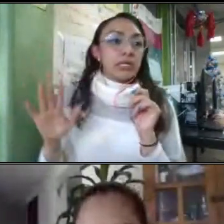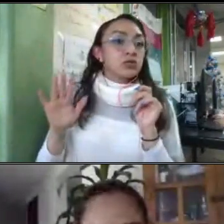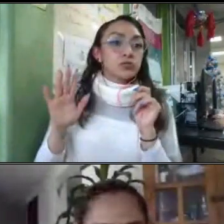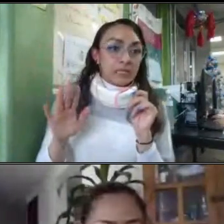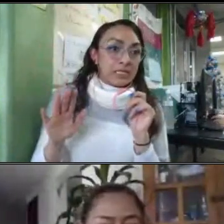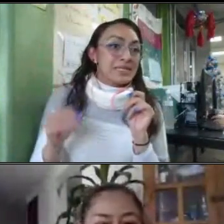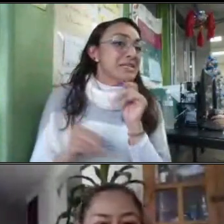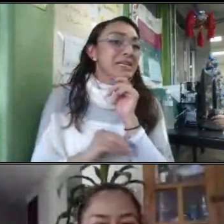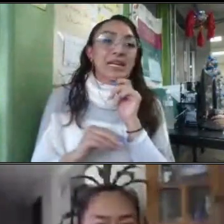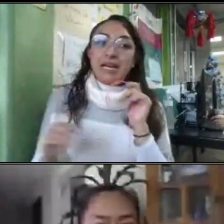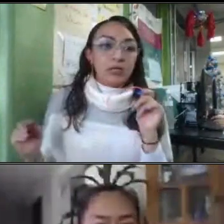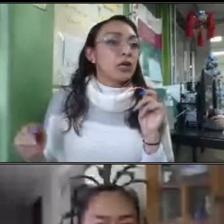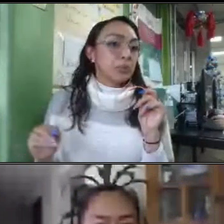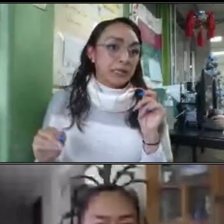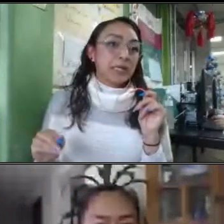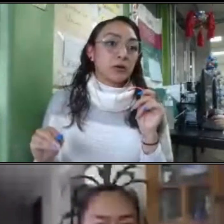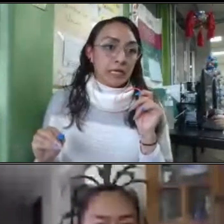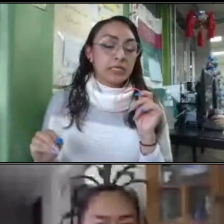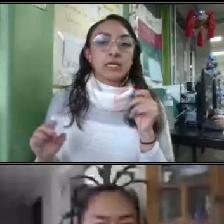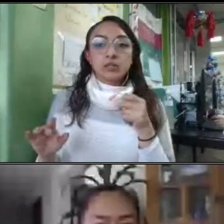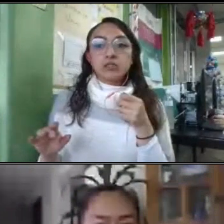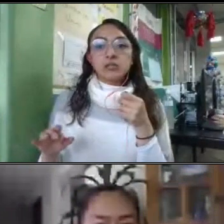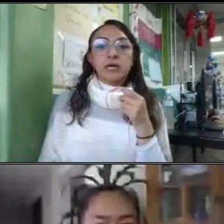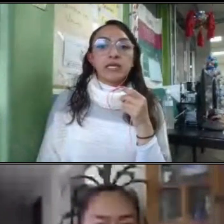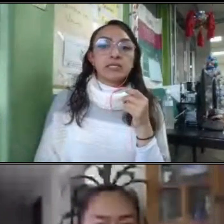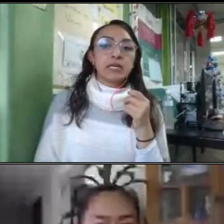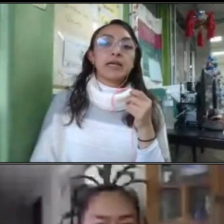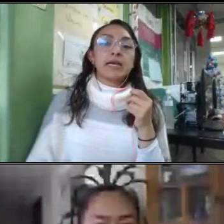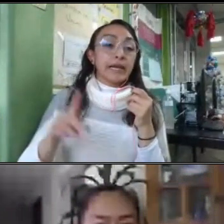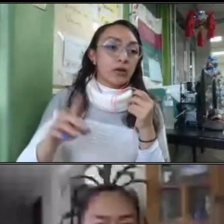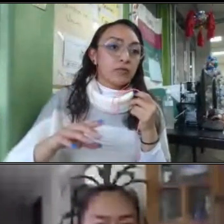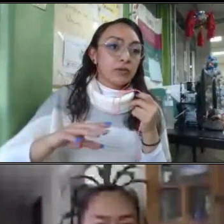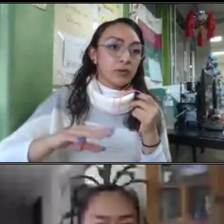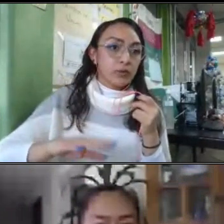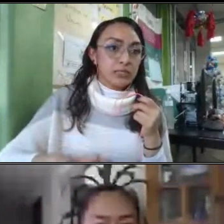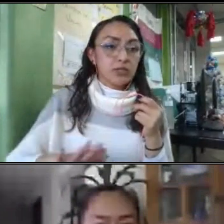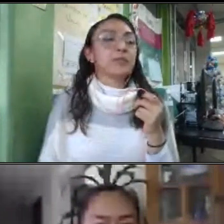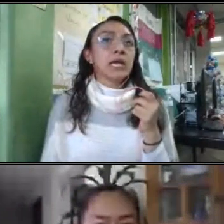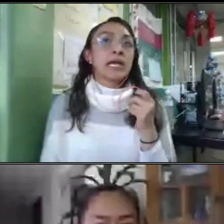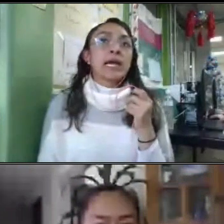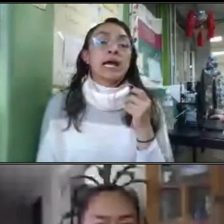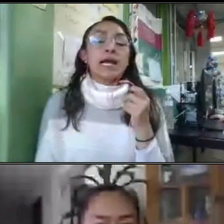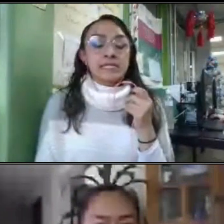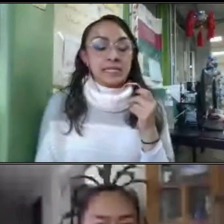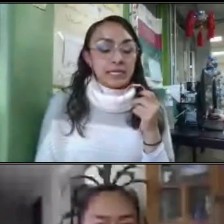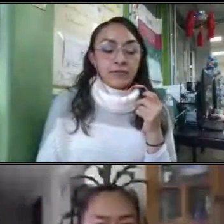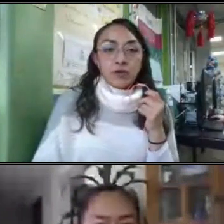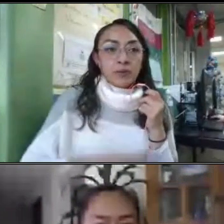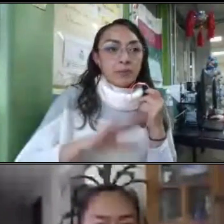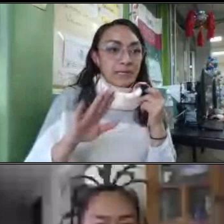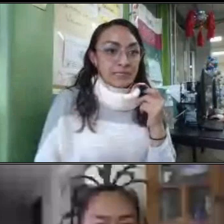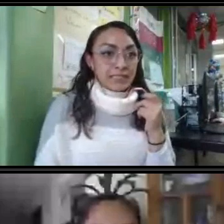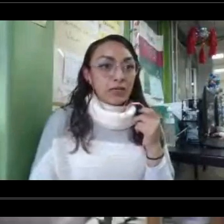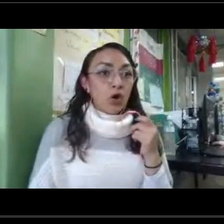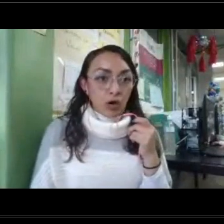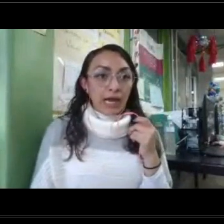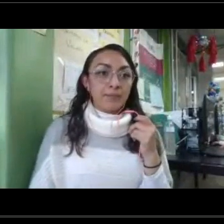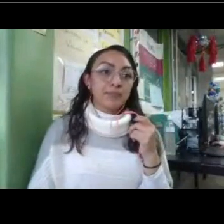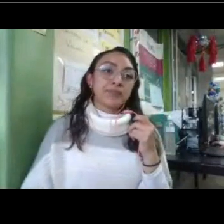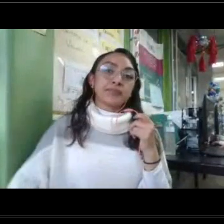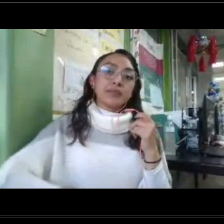va a poner sus manitas y claro que lo puede lograr. Entonces voy a decirle, en la configuración, la siguiente forma para